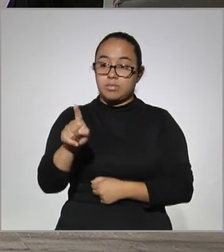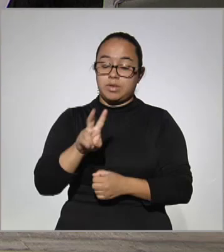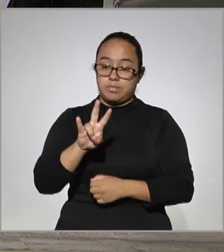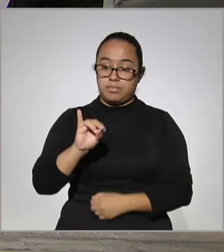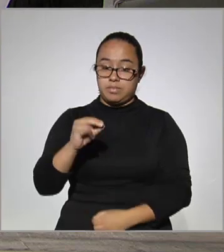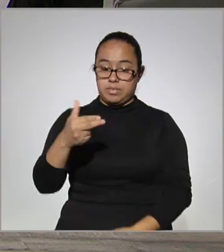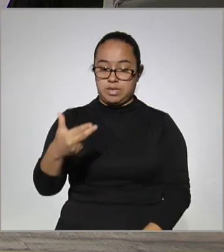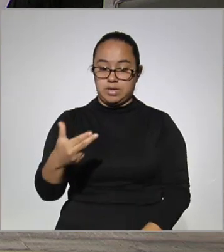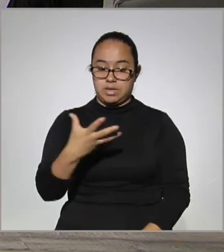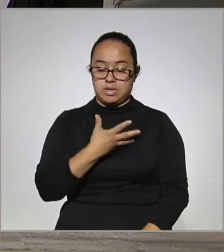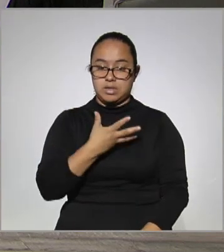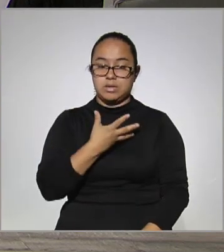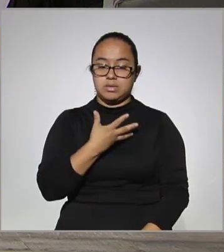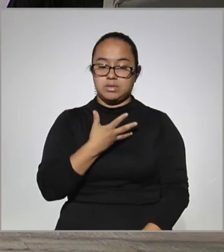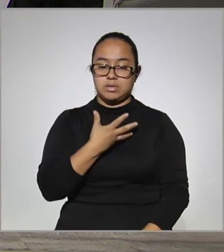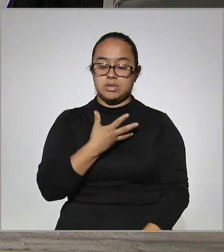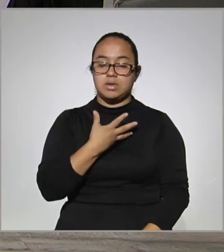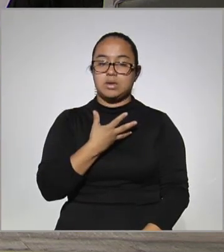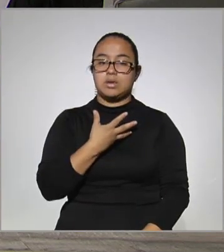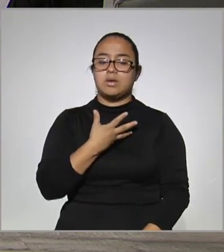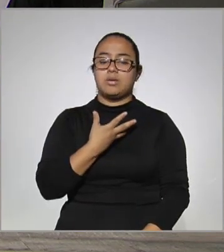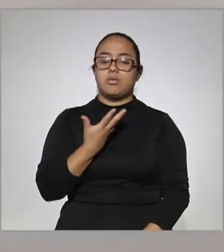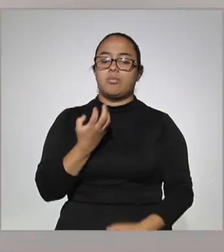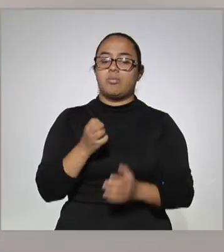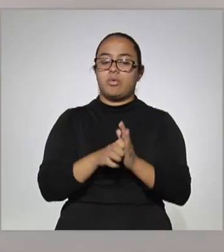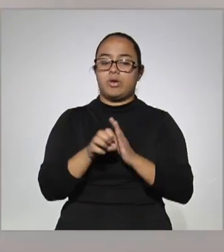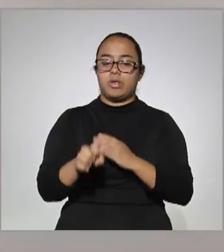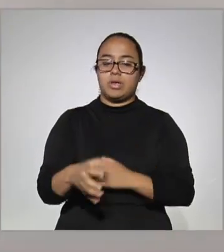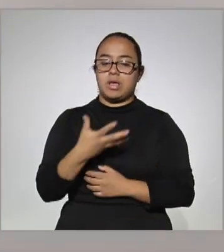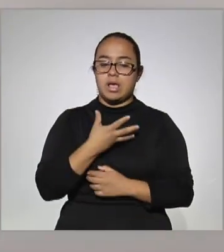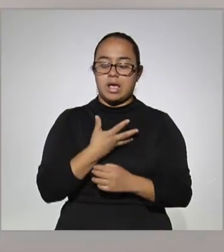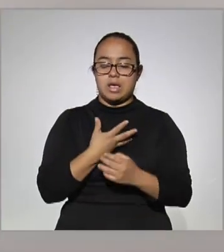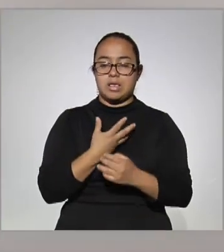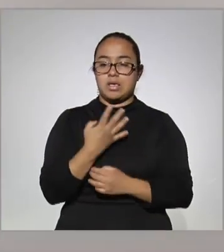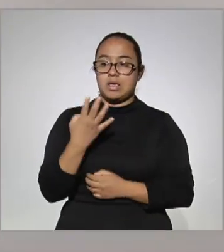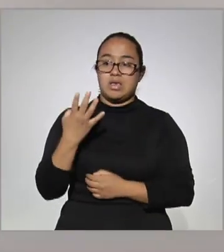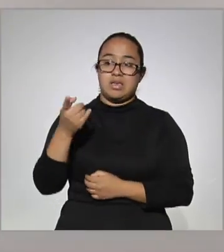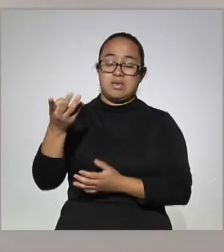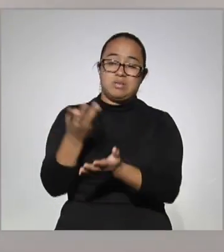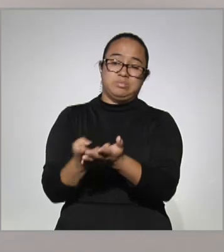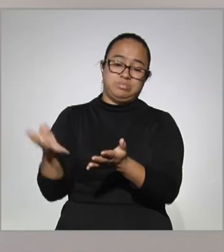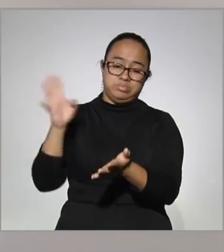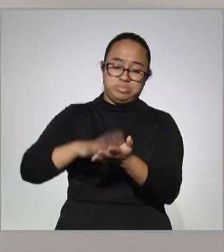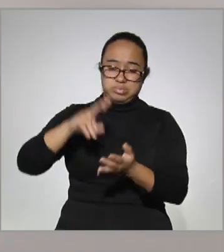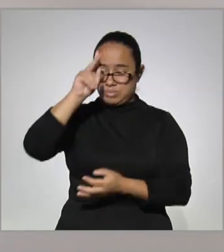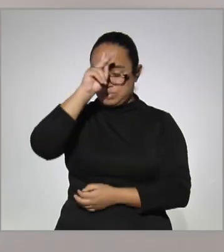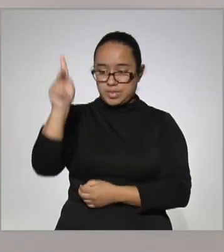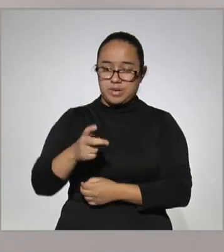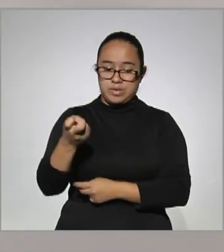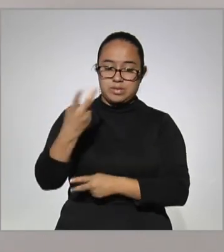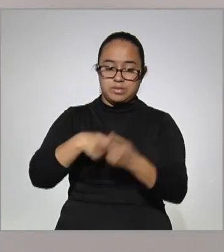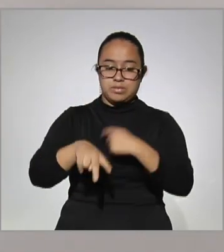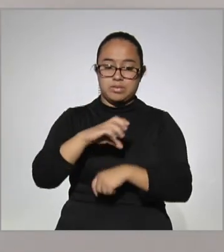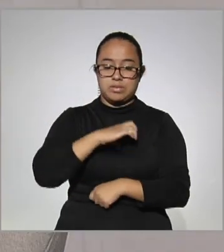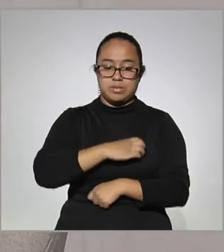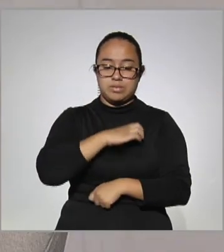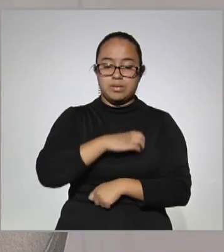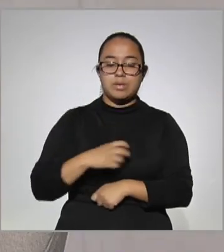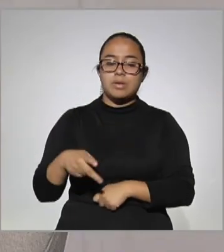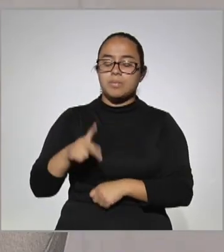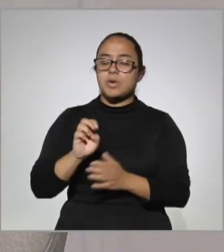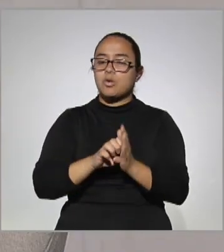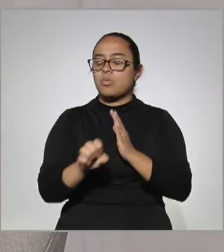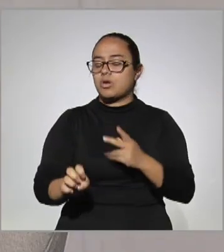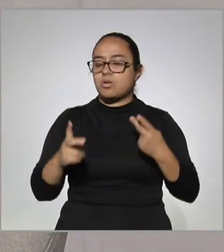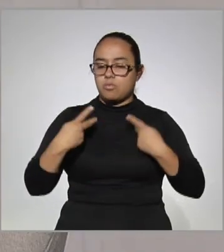que son la parte que tiene 4 veces más riesgo de desarrollar cáncer cervicuterino. Pensemos en las personas que